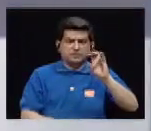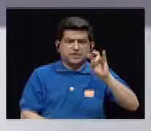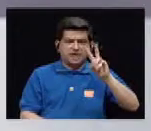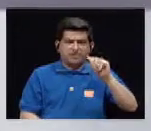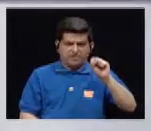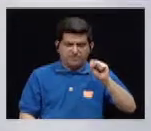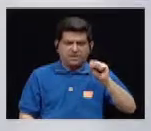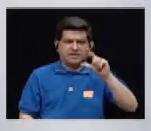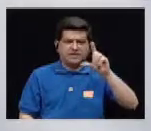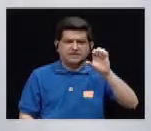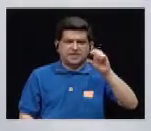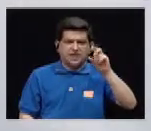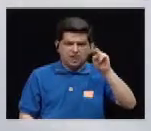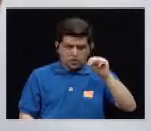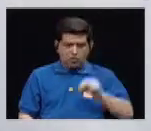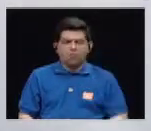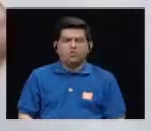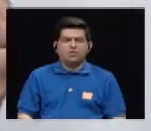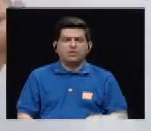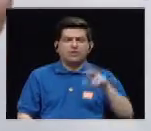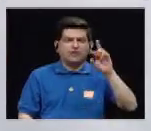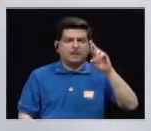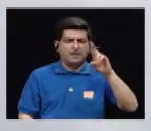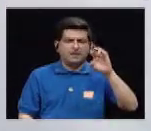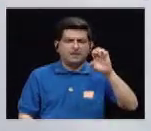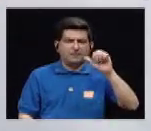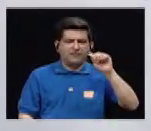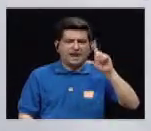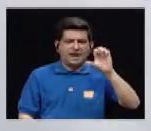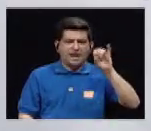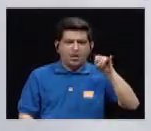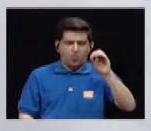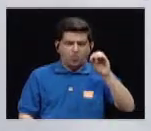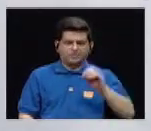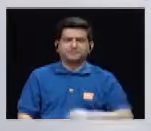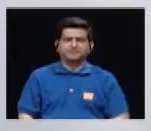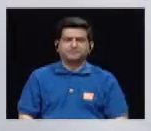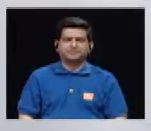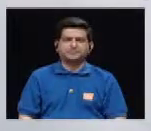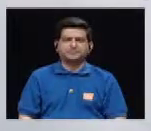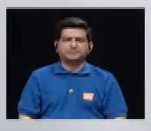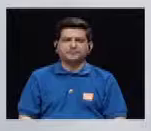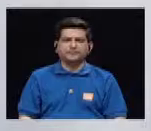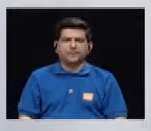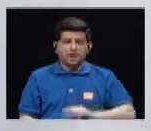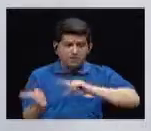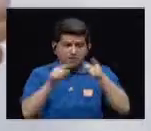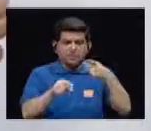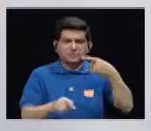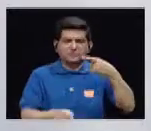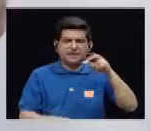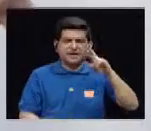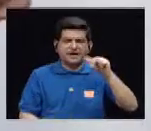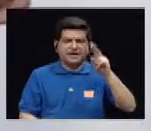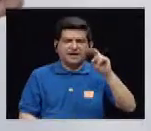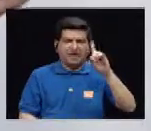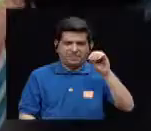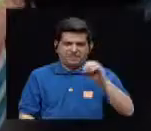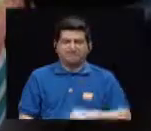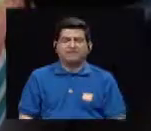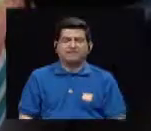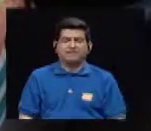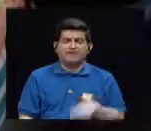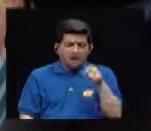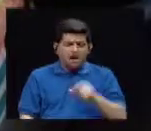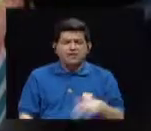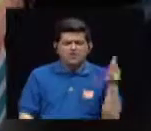en León, estuvimos en El Realejo, estuvimos en Granada, por supuesto. En